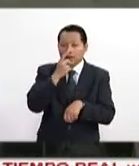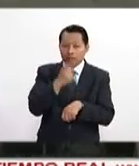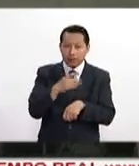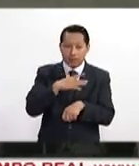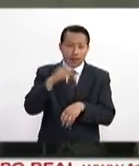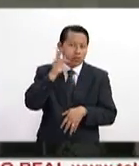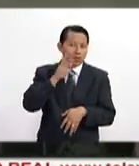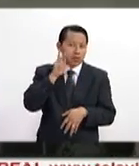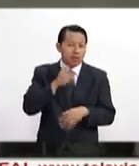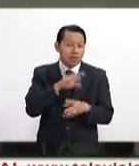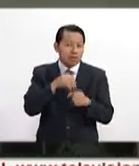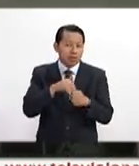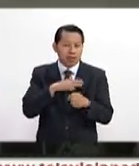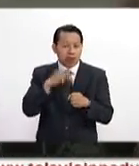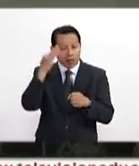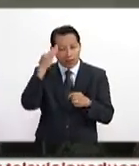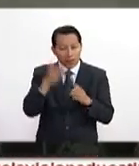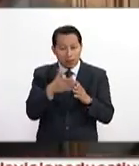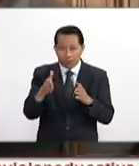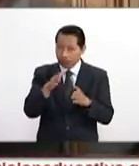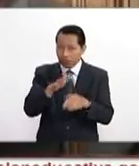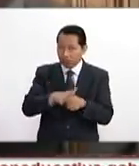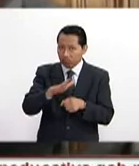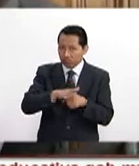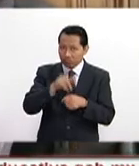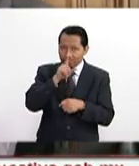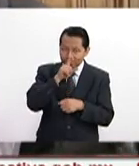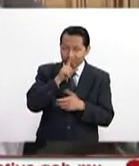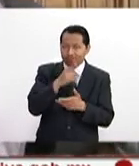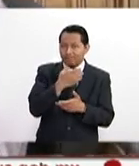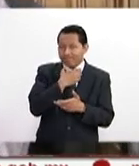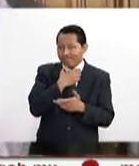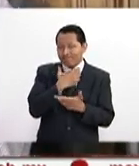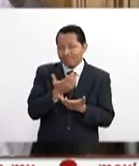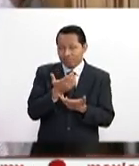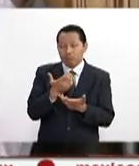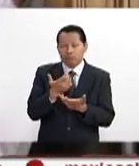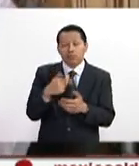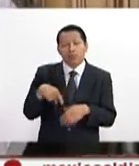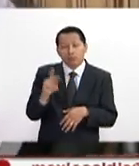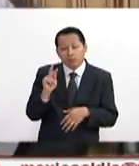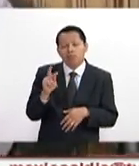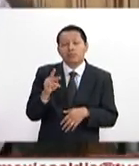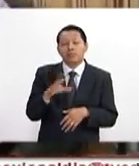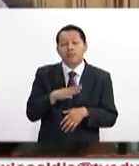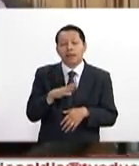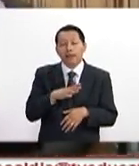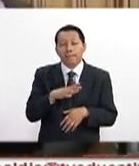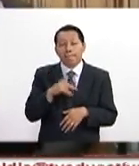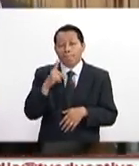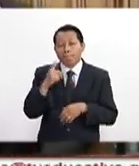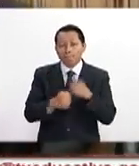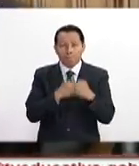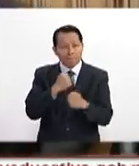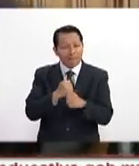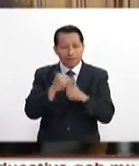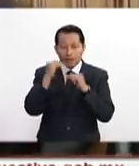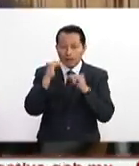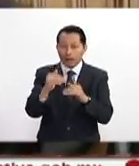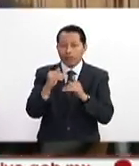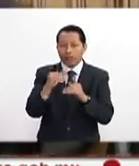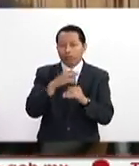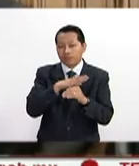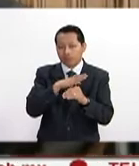prueba que tiene, el tiempo de un año es insuficiente para desahogarlos, pero finalmente el año es lo ordinario.